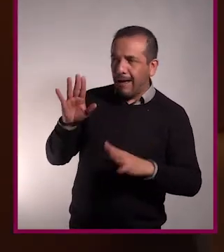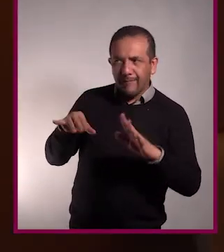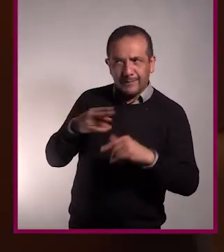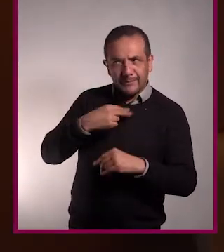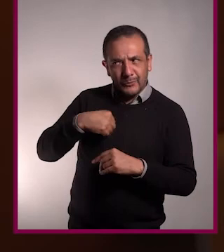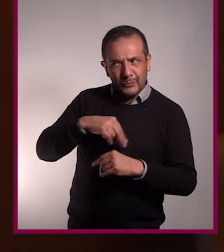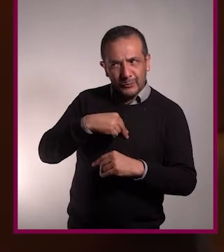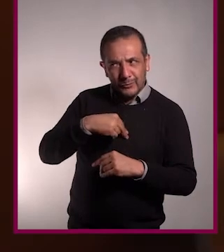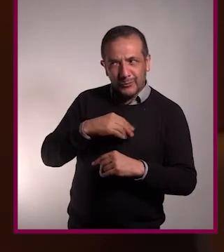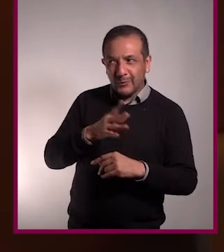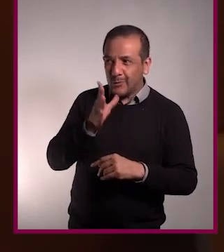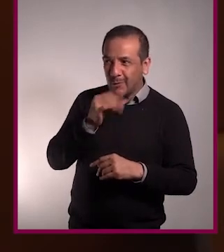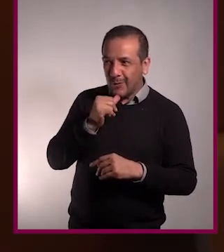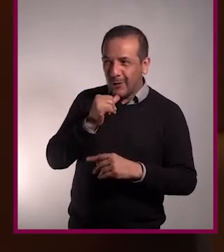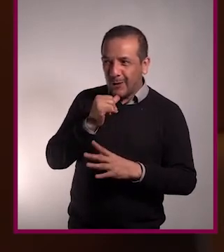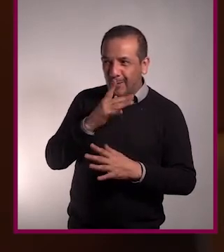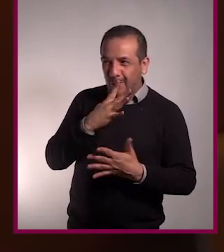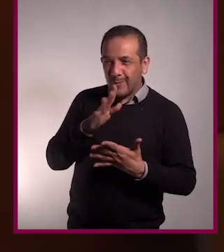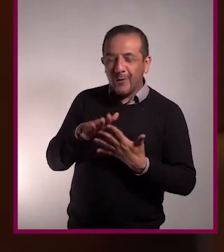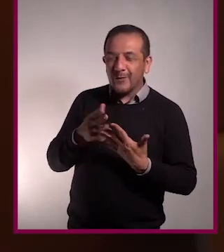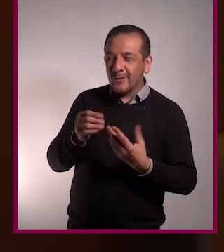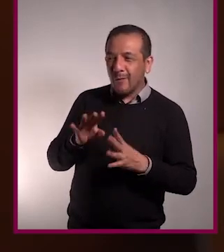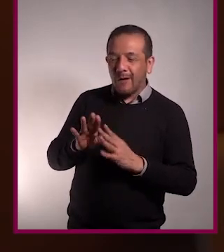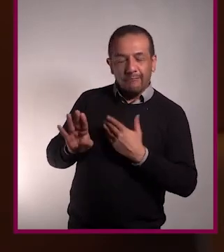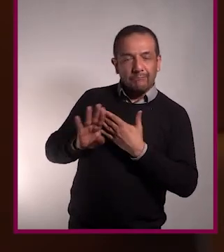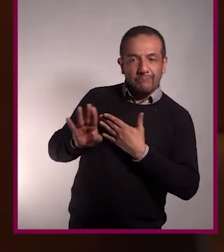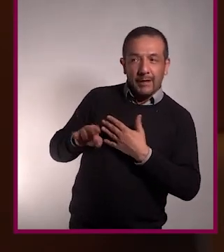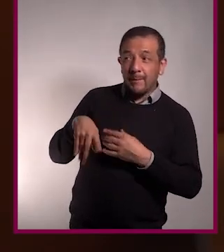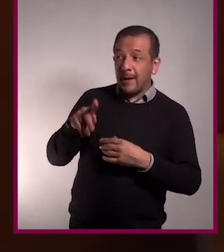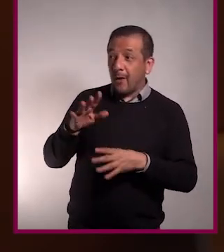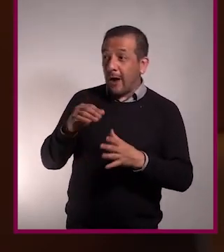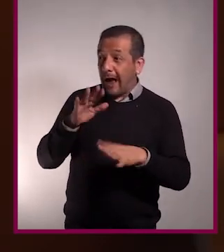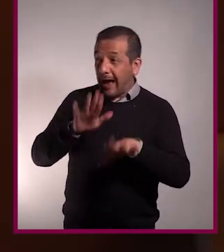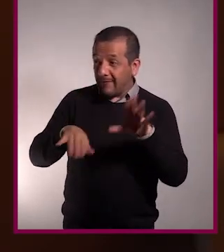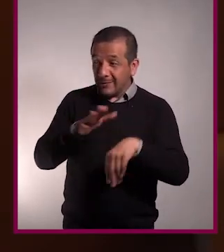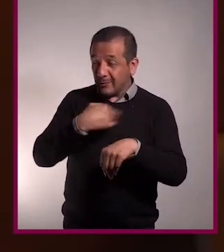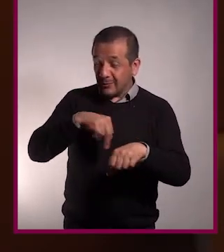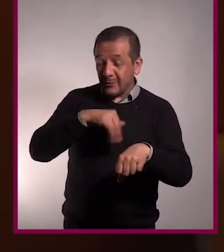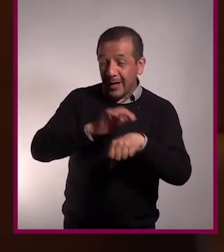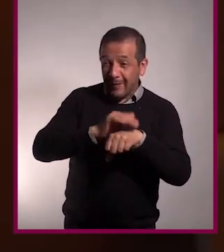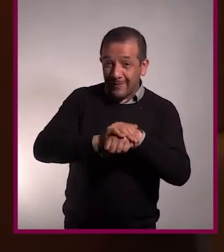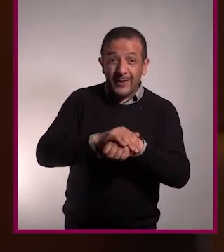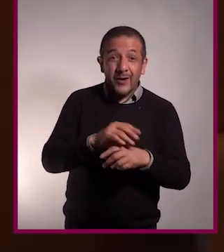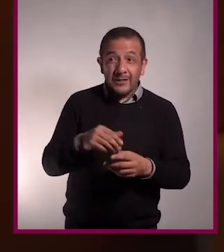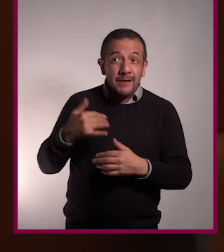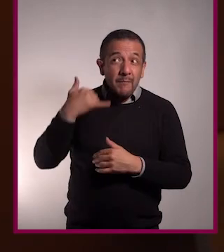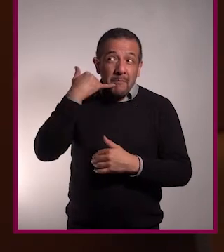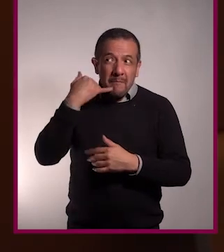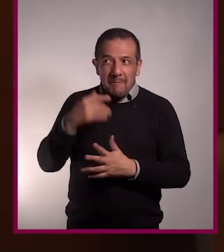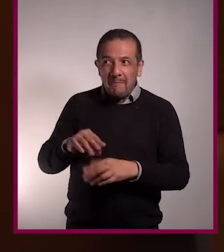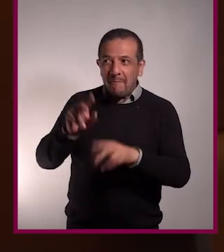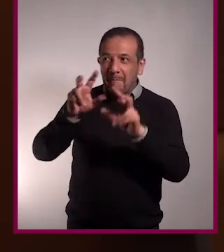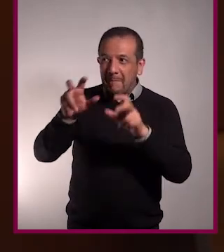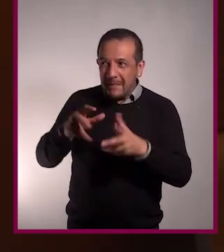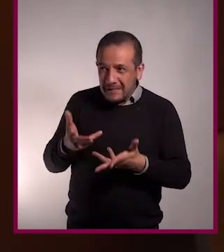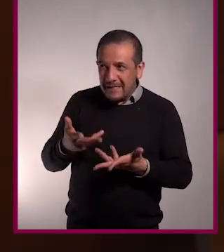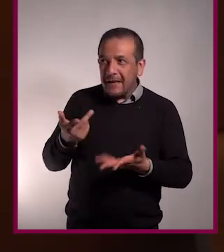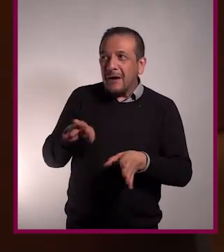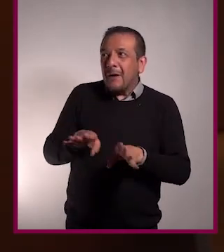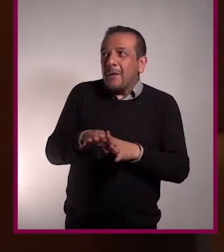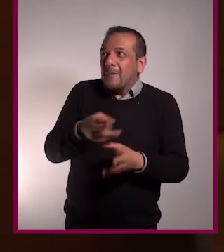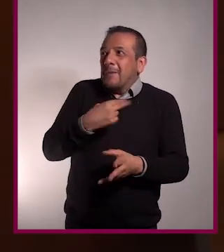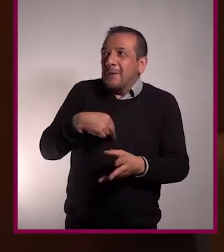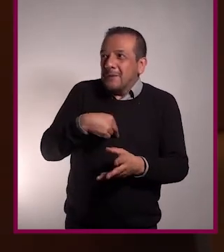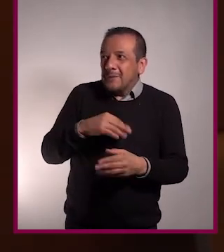es difícil escapar de los ultraprocesados, porque estás con tus amigos y alguien pide una pizza y ¿cómo te escapas de ahí? ¿Cuál sería un